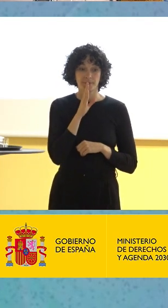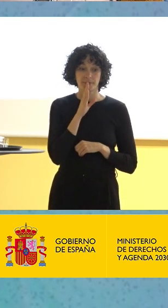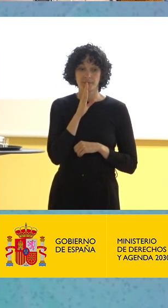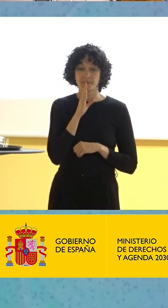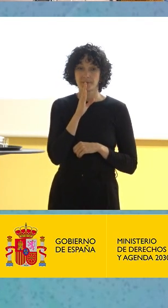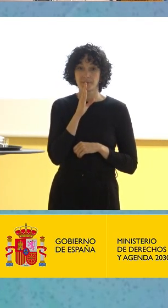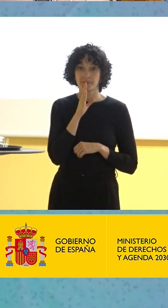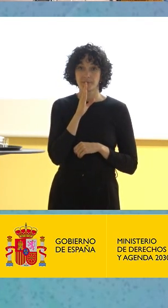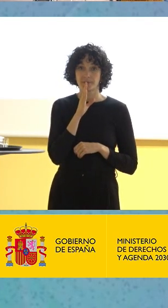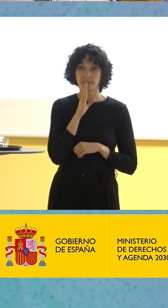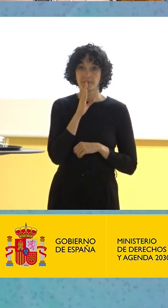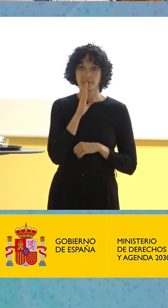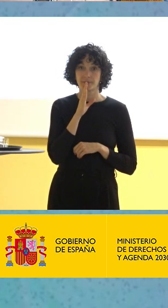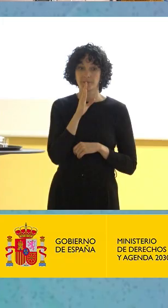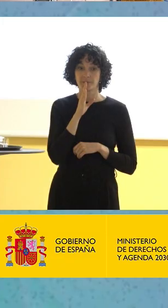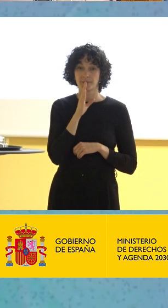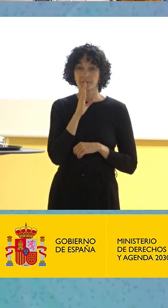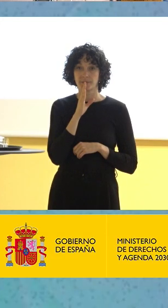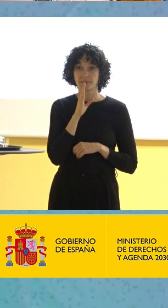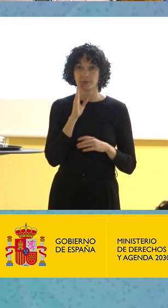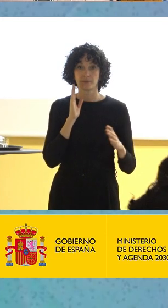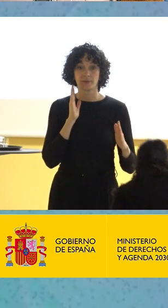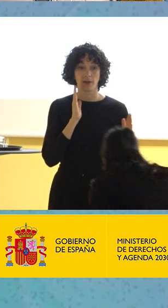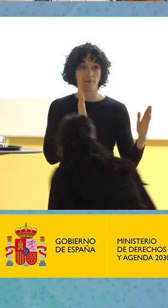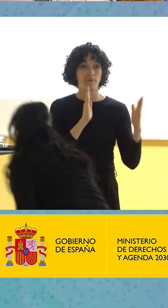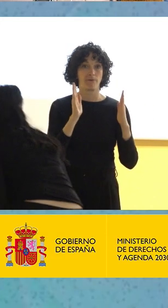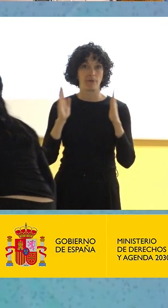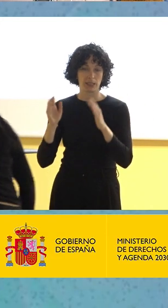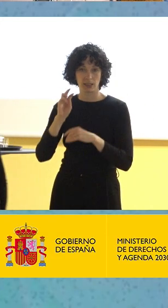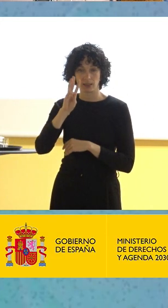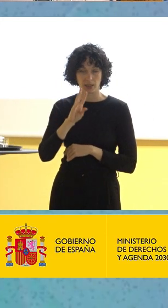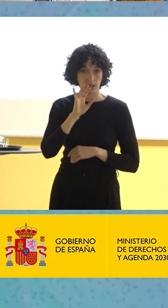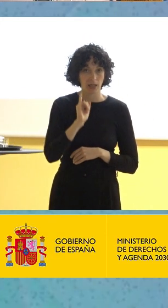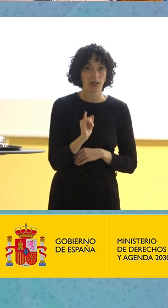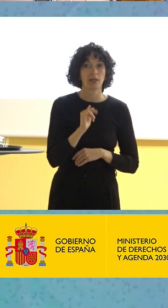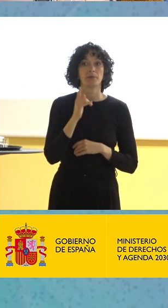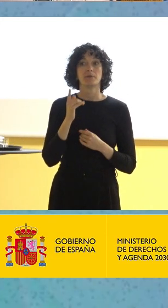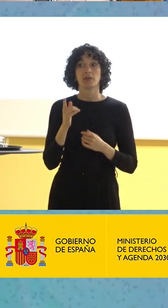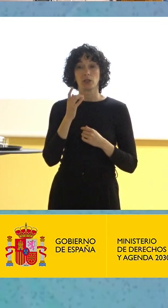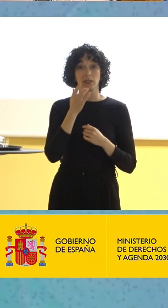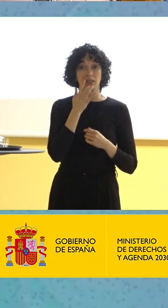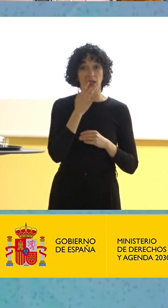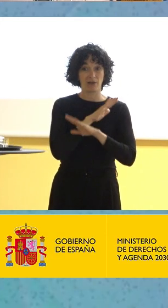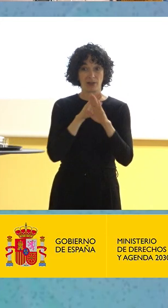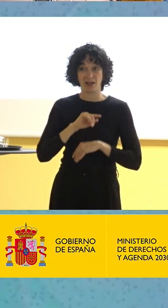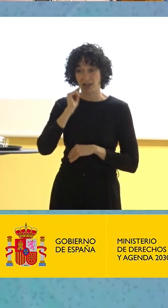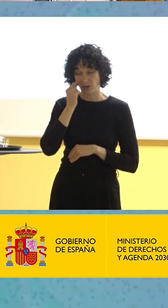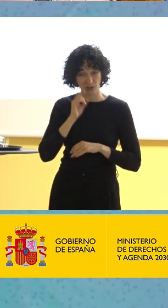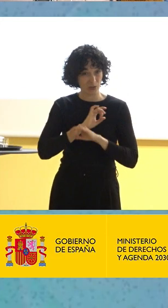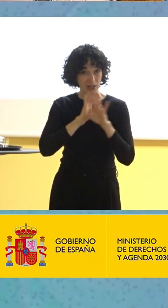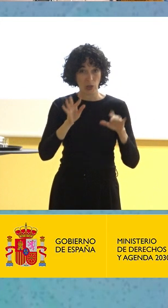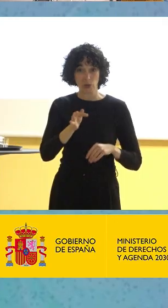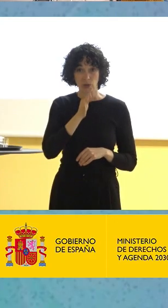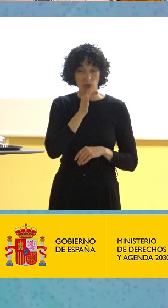pues tiene un periodo como de 3 fases y cuando, pese a este recorrido, no se llega a un diagnóstico claro,